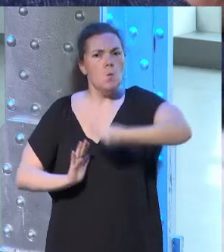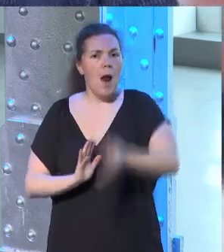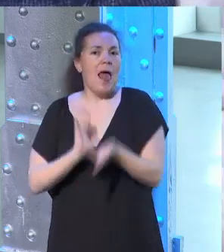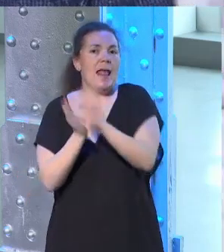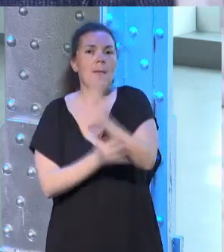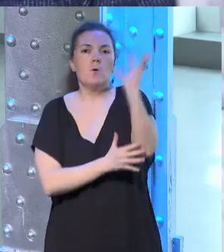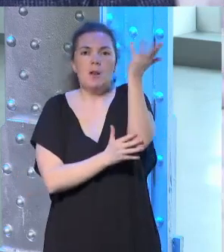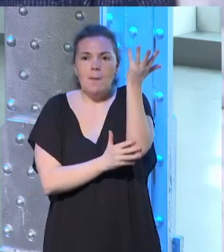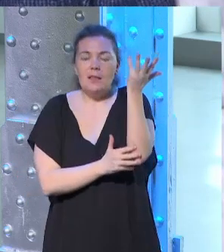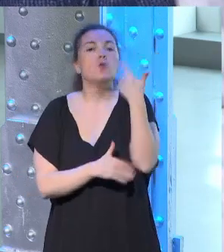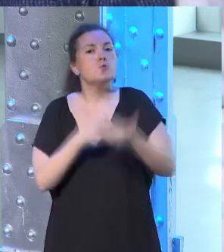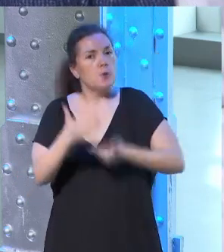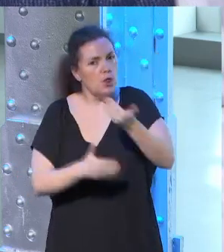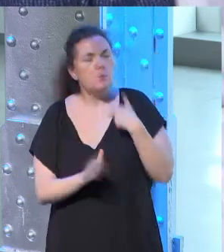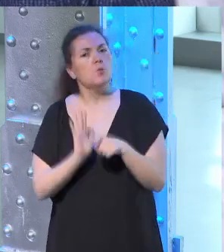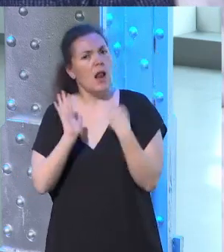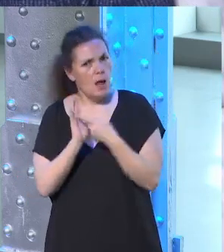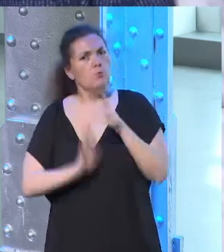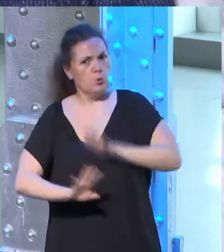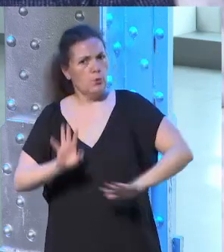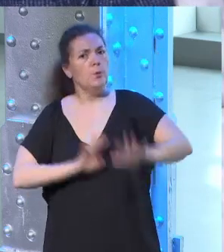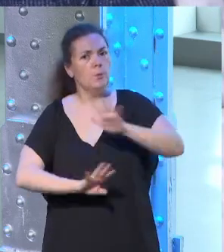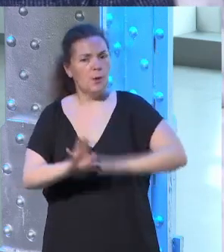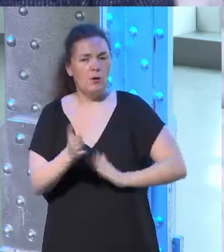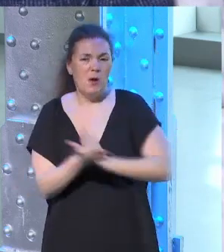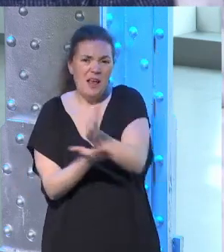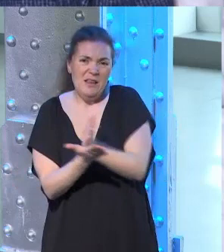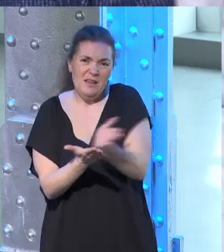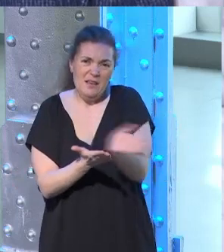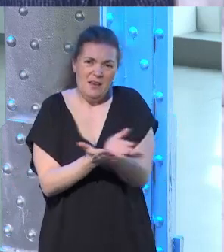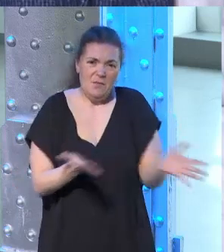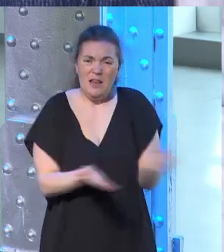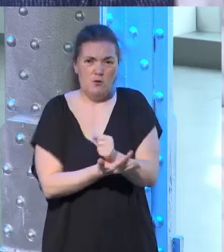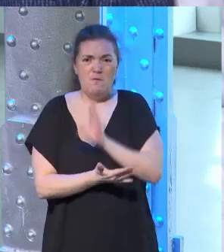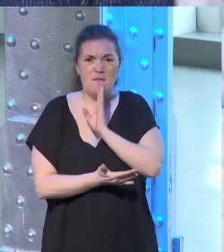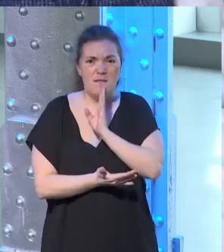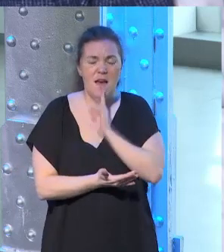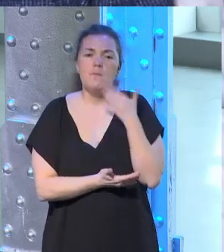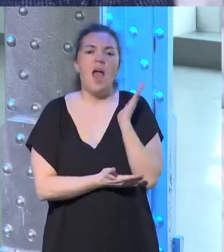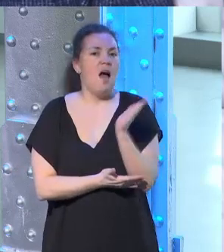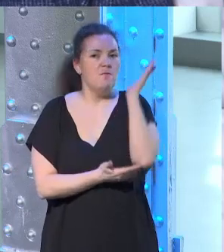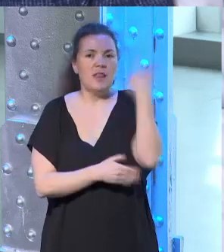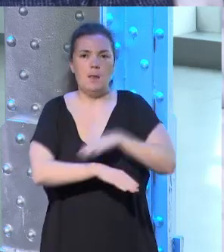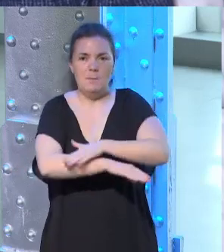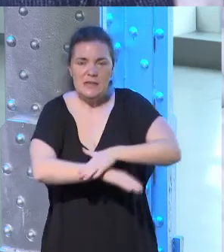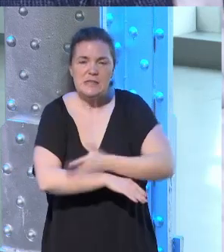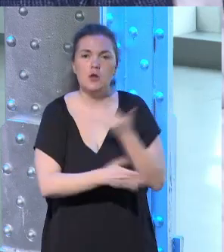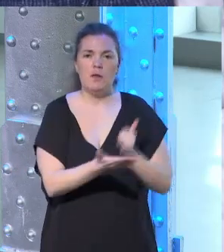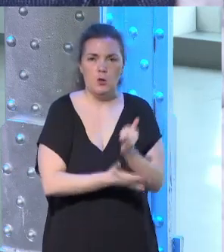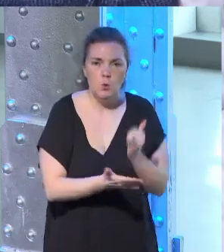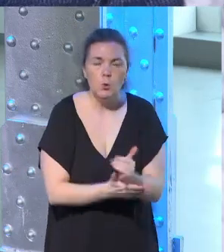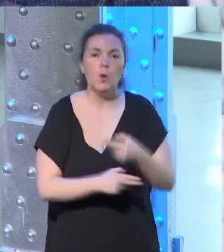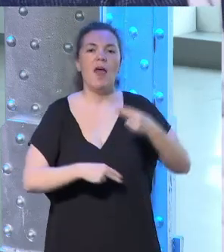climático. Llevará su proceso porque es compleja, es transversal, afecta a todo lo que he dicho. Tiene que afectar a ministerios de agricultura,